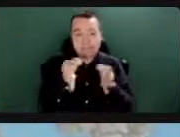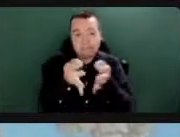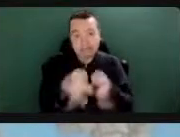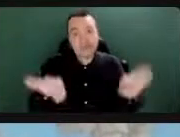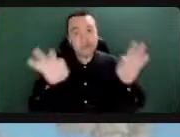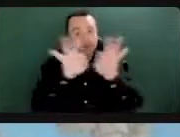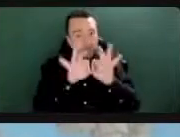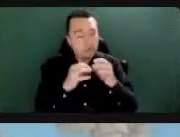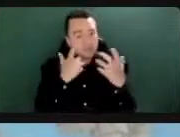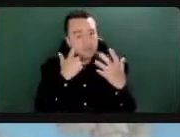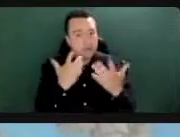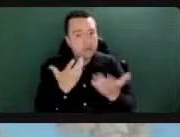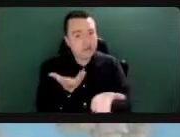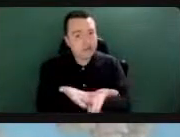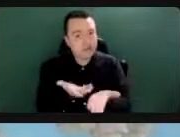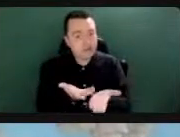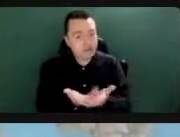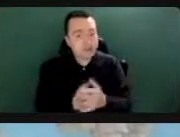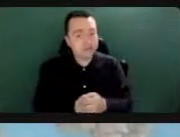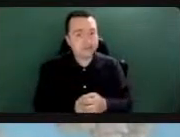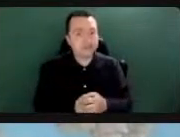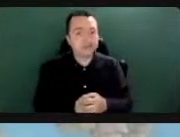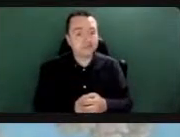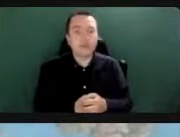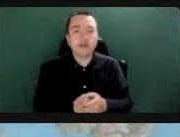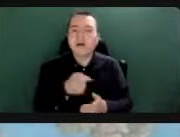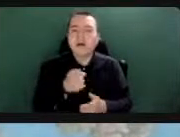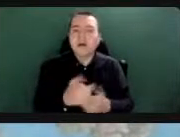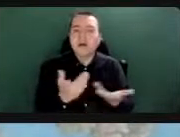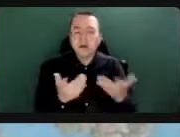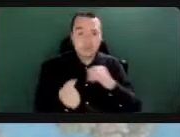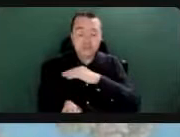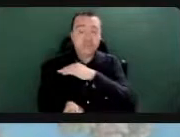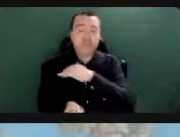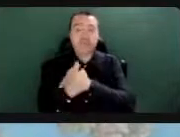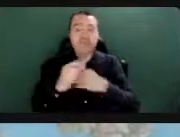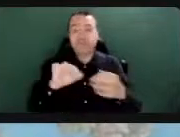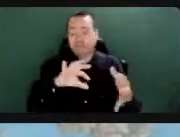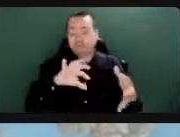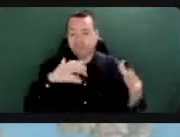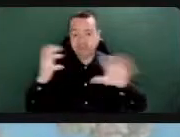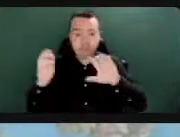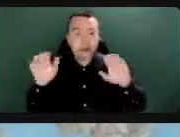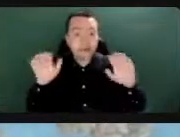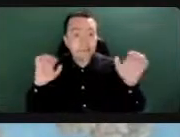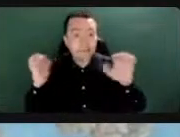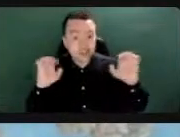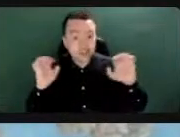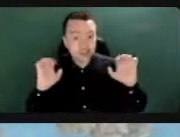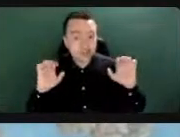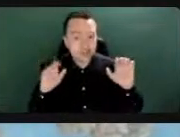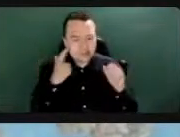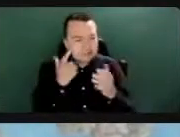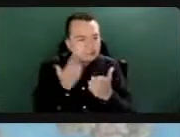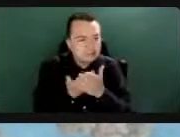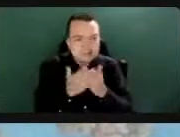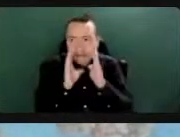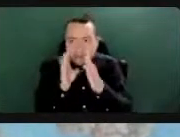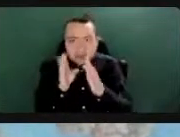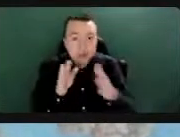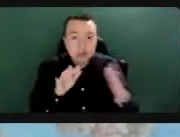temas de emergencias, porque como ustedes saben muy bien, en las emergencias, mientras más grande la emergencia